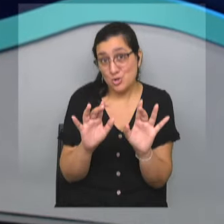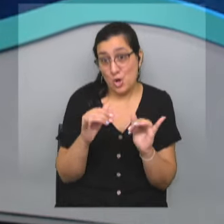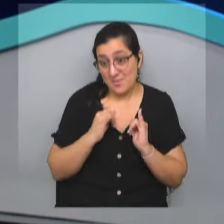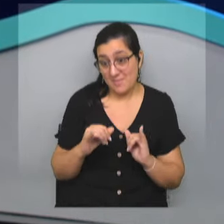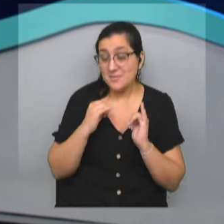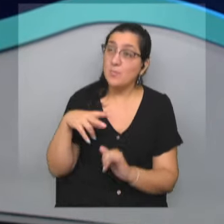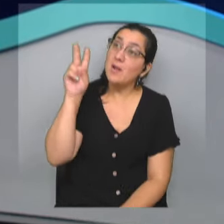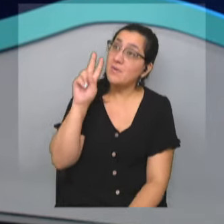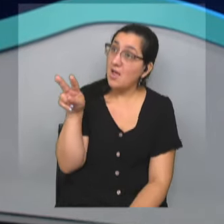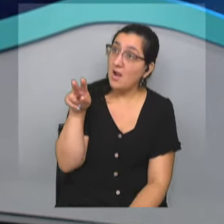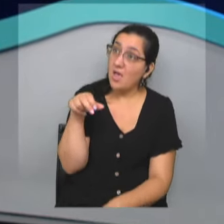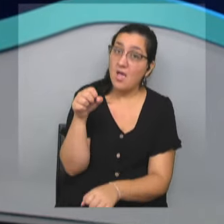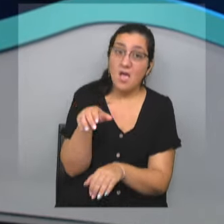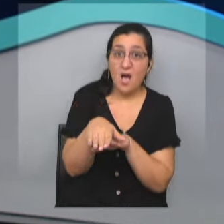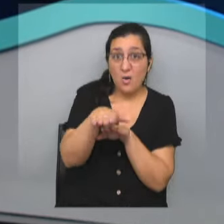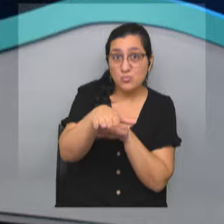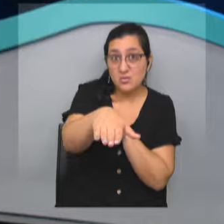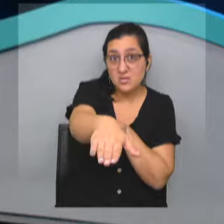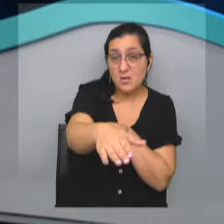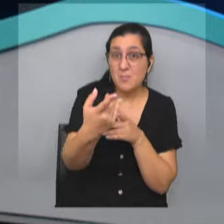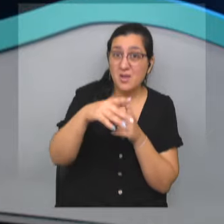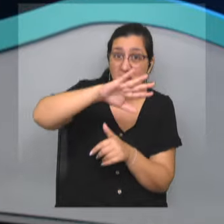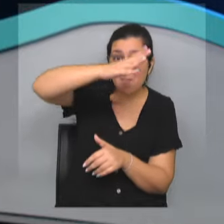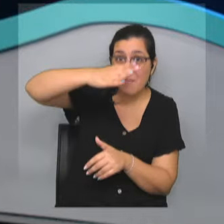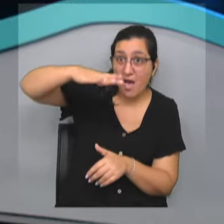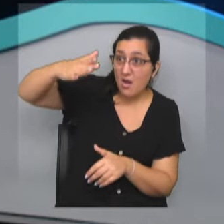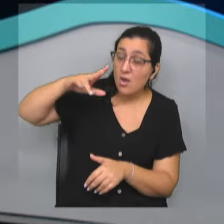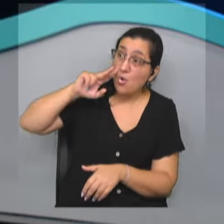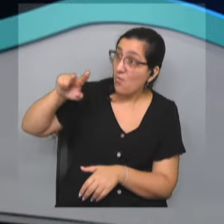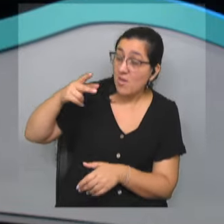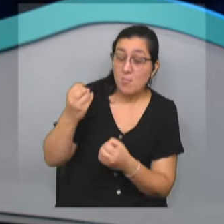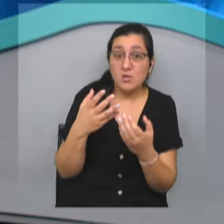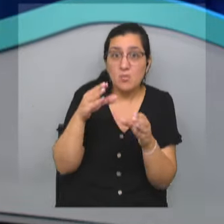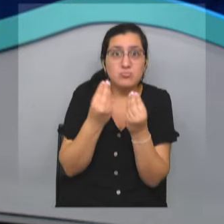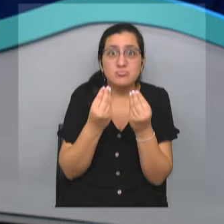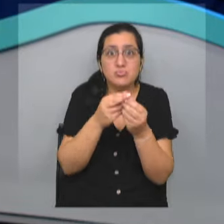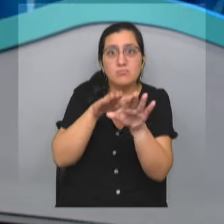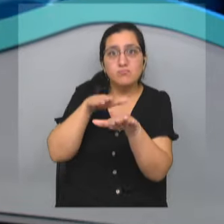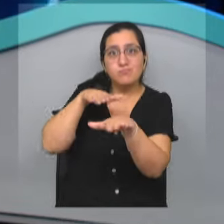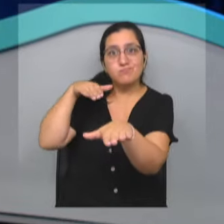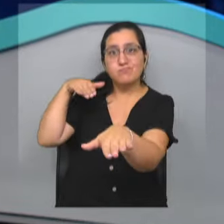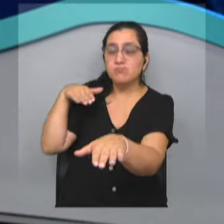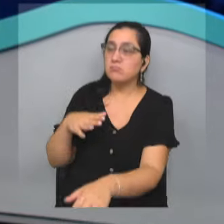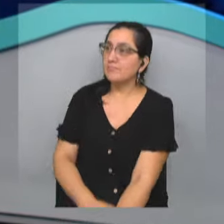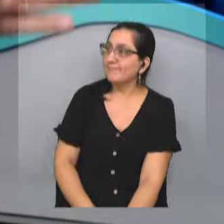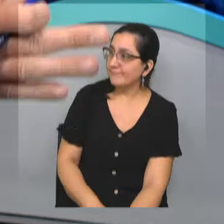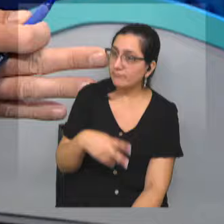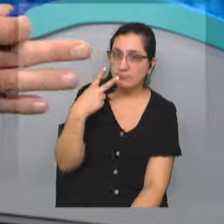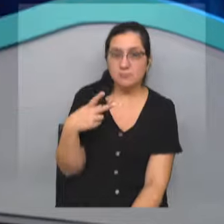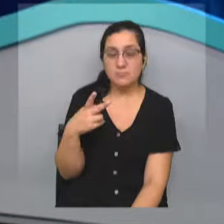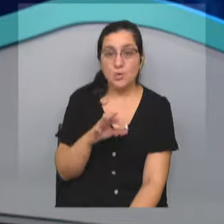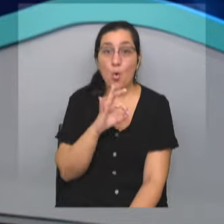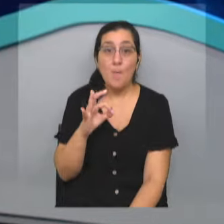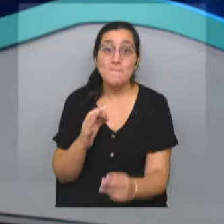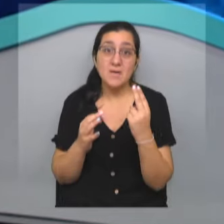para mirar autos estacionados, porque en realidad el mar no lo ves, ves autos estacionados. Entonces, o dejar estacionar del otro